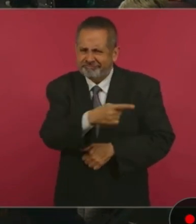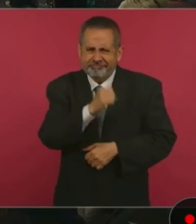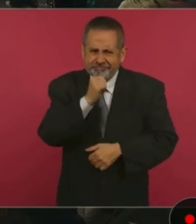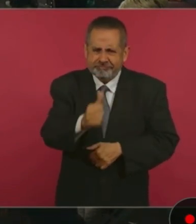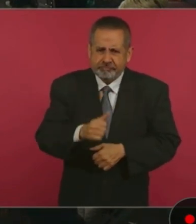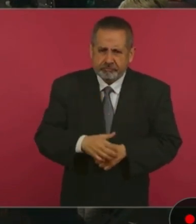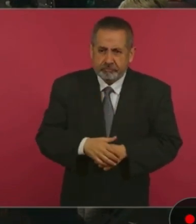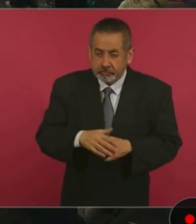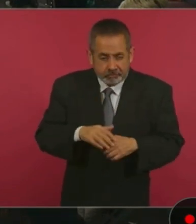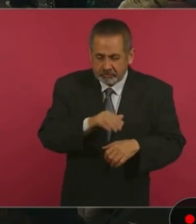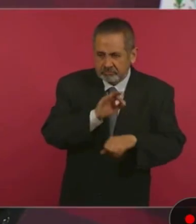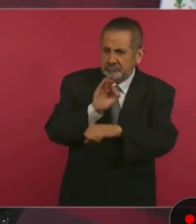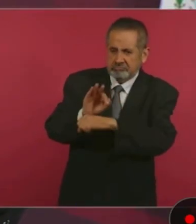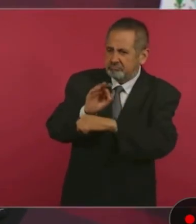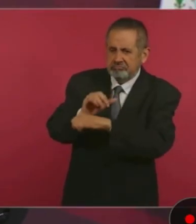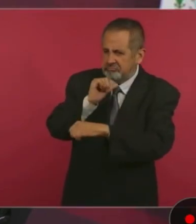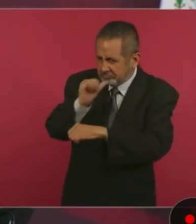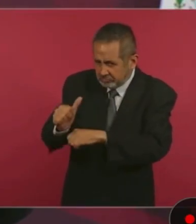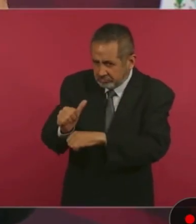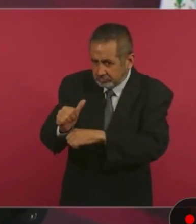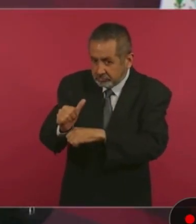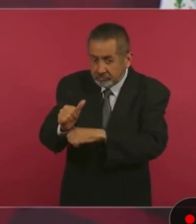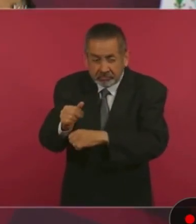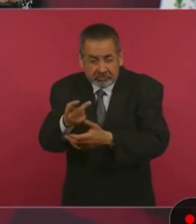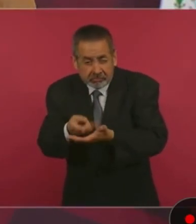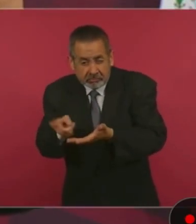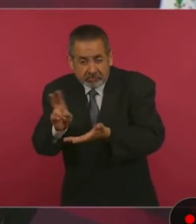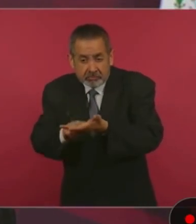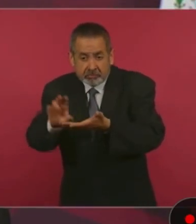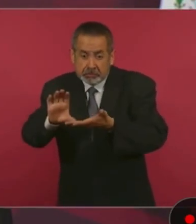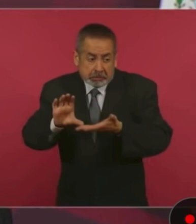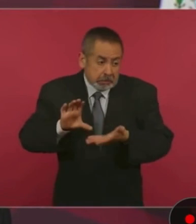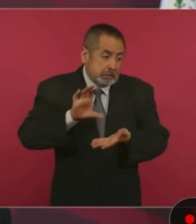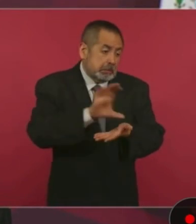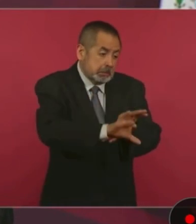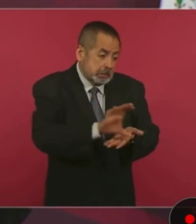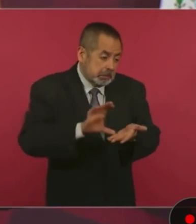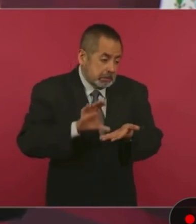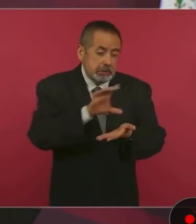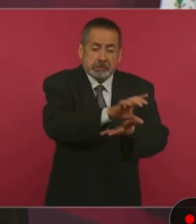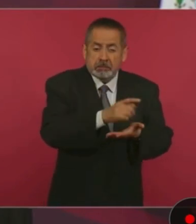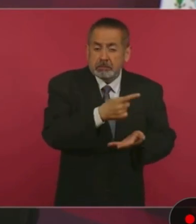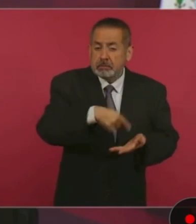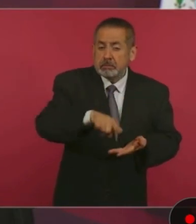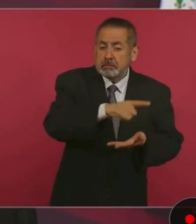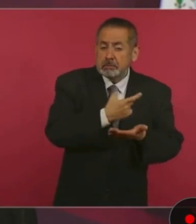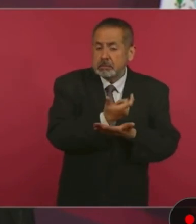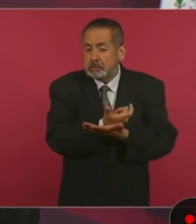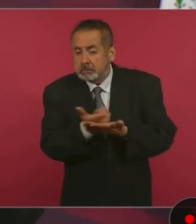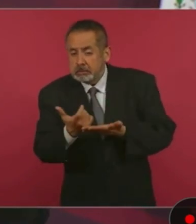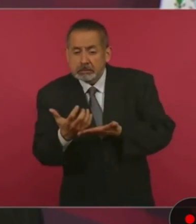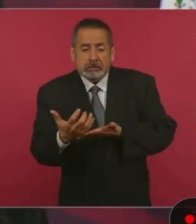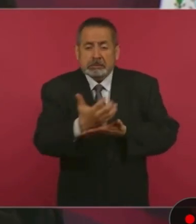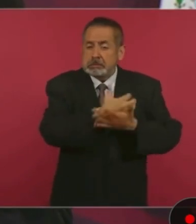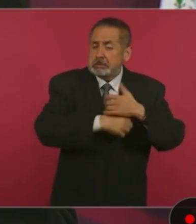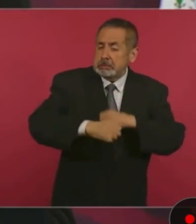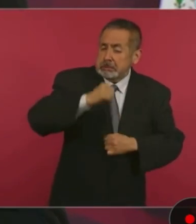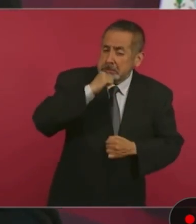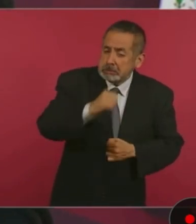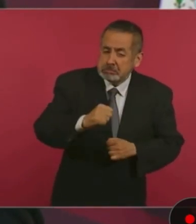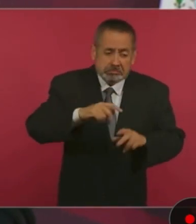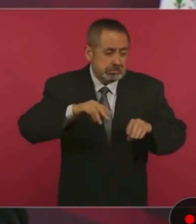se les tienen que pagar sueldos elevadísimos y se les tienen que dar